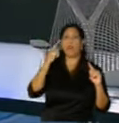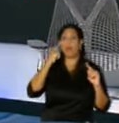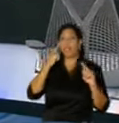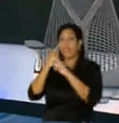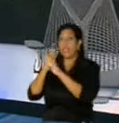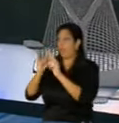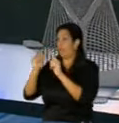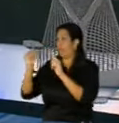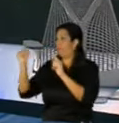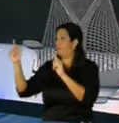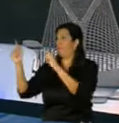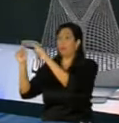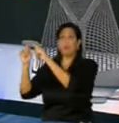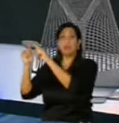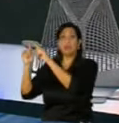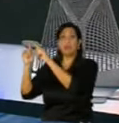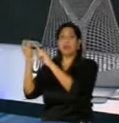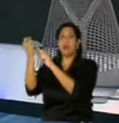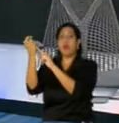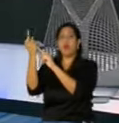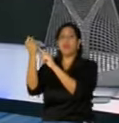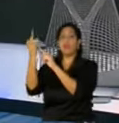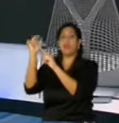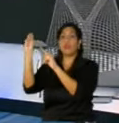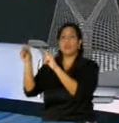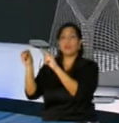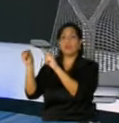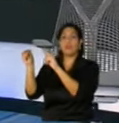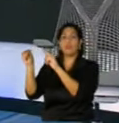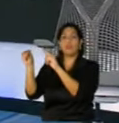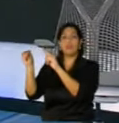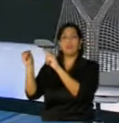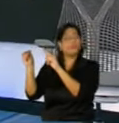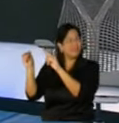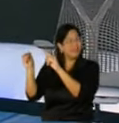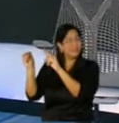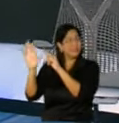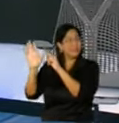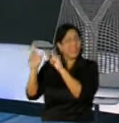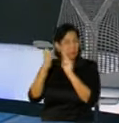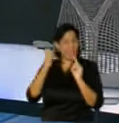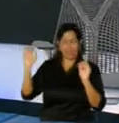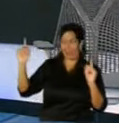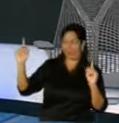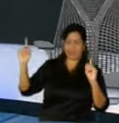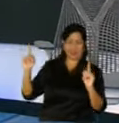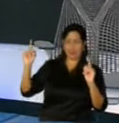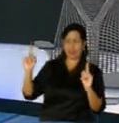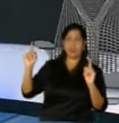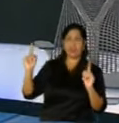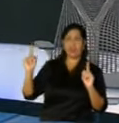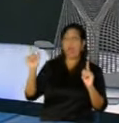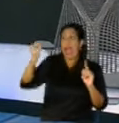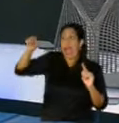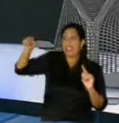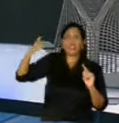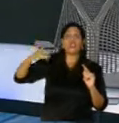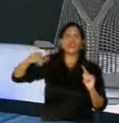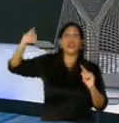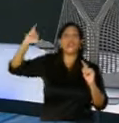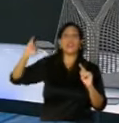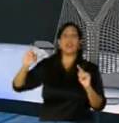diario a esta etapa de la curva, 11%. Los caveats, En esa área todavía faltan pruebas de recibir,